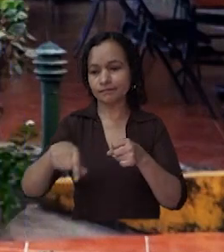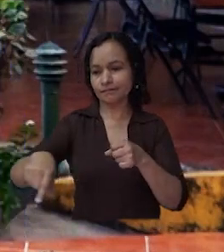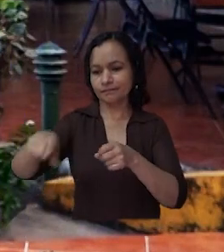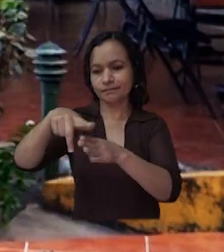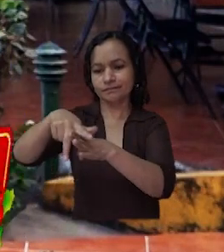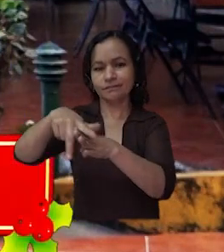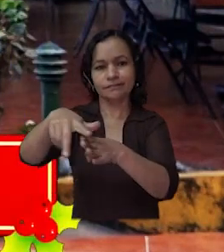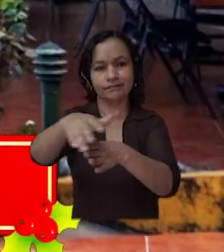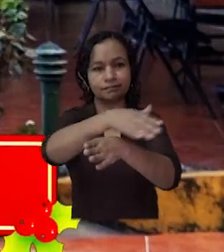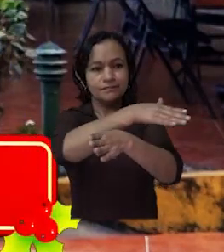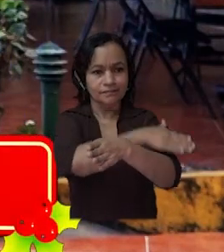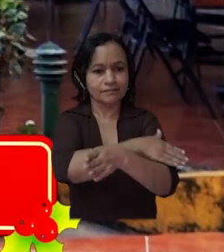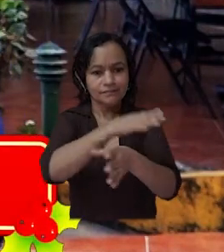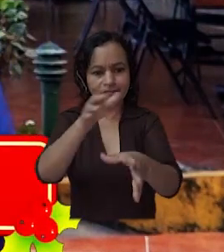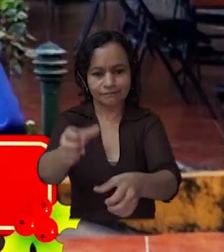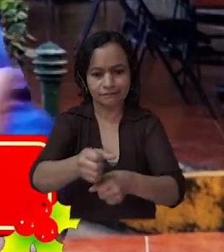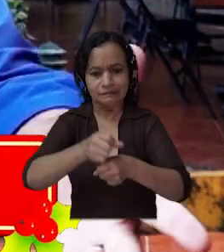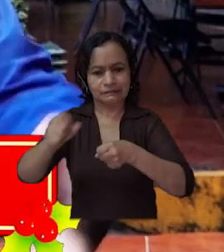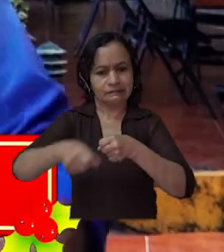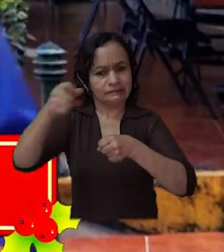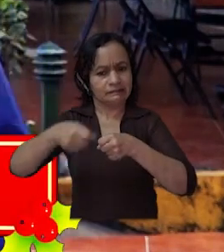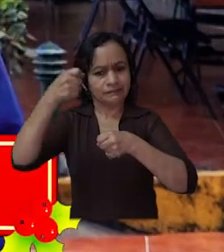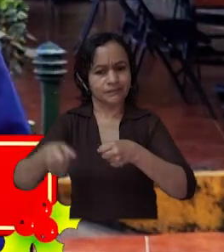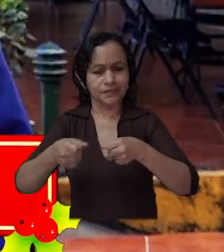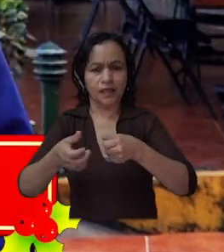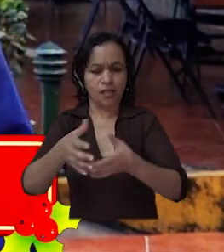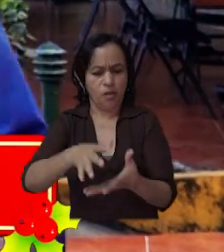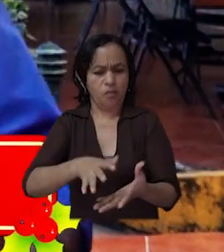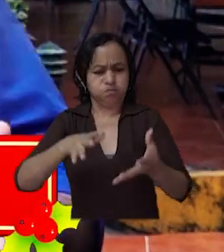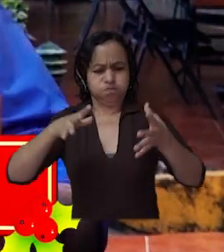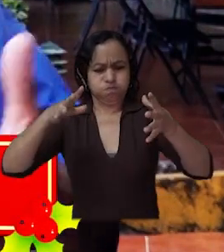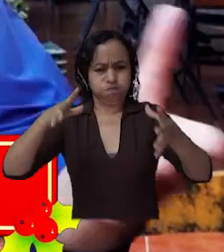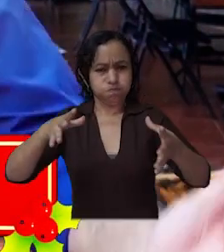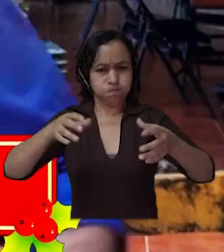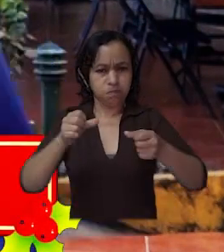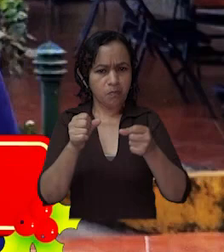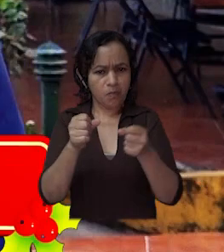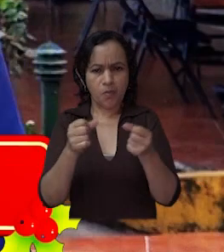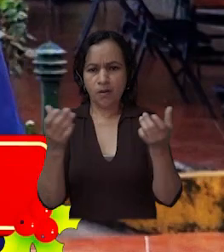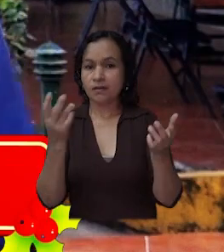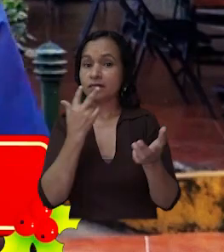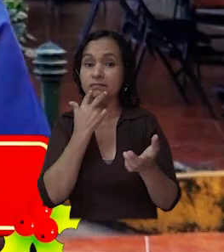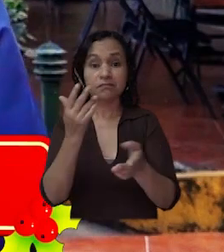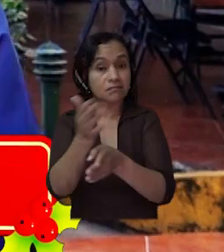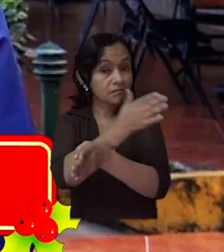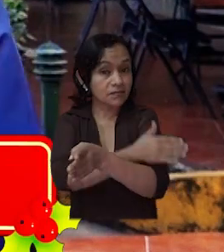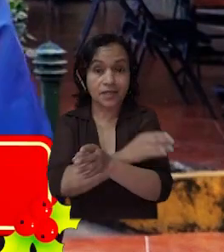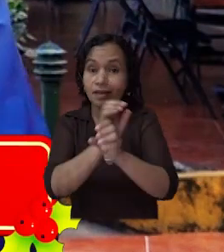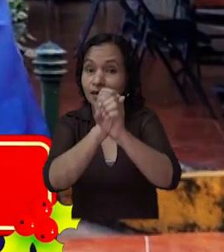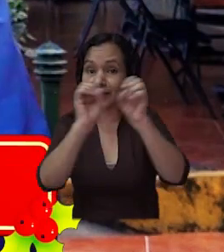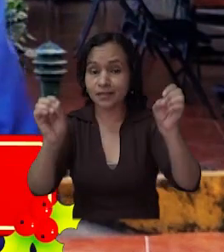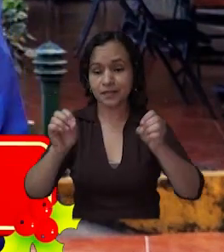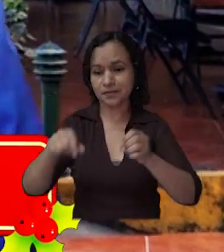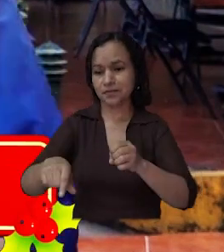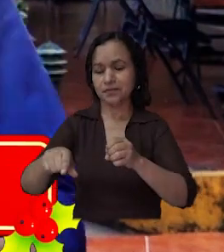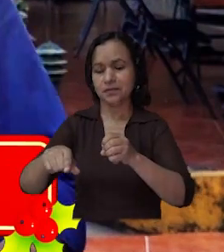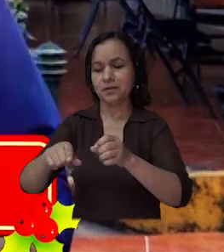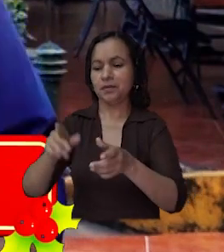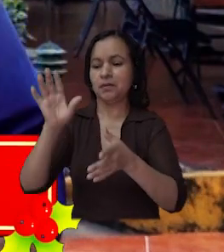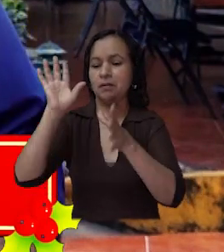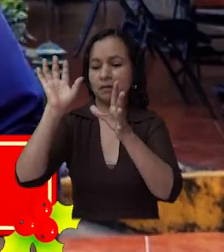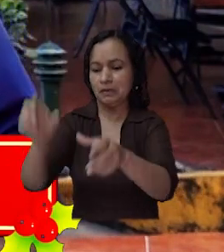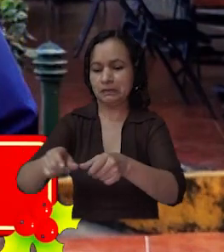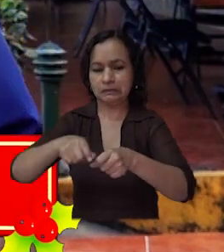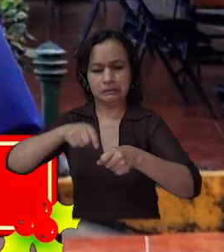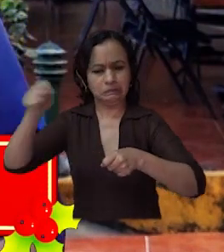porque antes las hacíamos. Antes no habían pollones, ni habían pollo de granja, ni nada de eso. Antes había gallinas de patio, las que agarrabas,